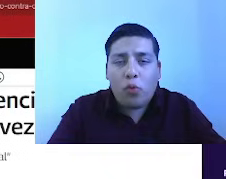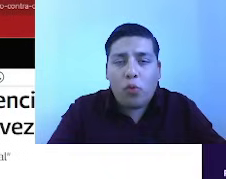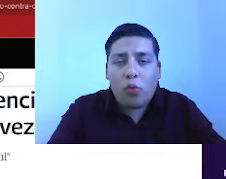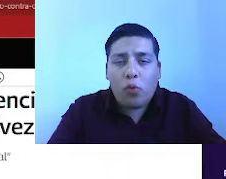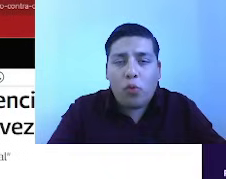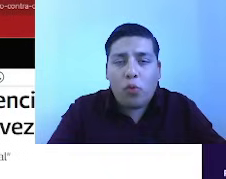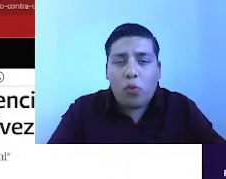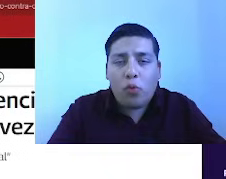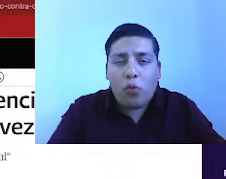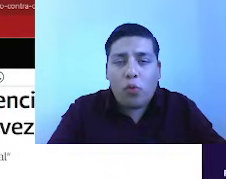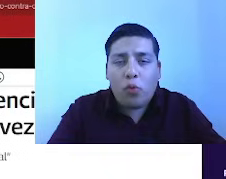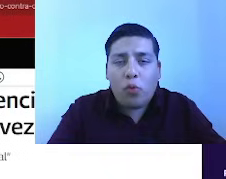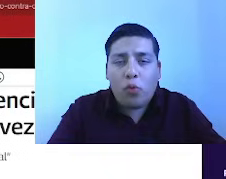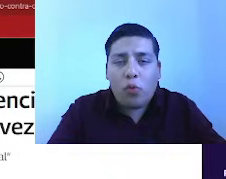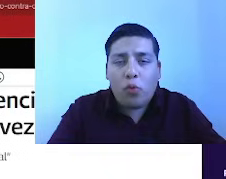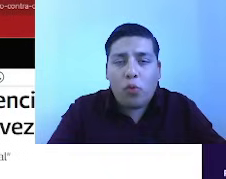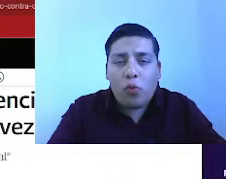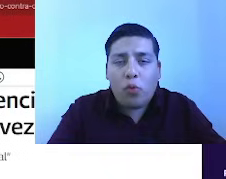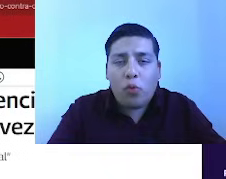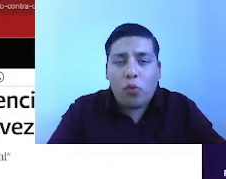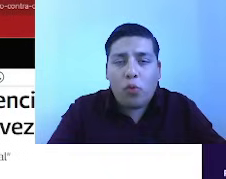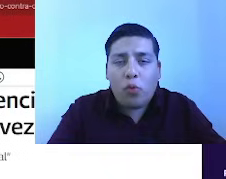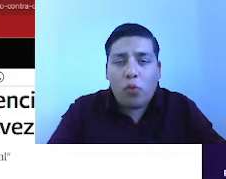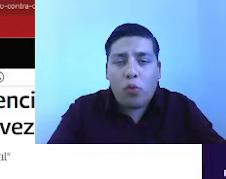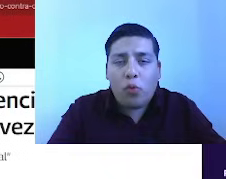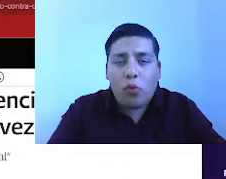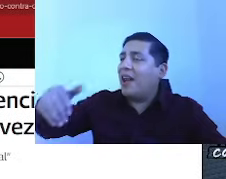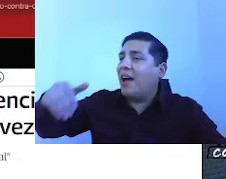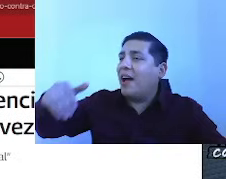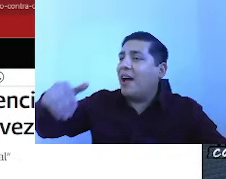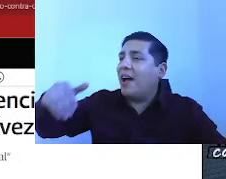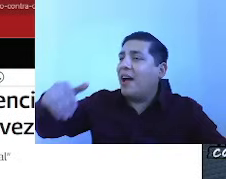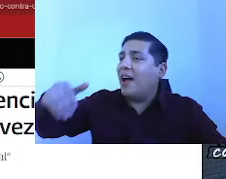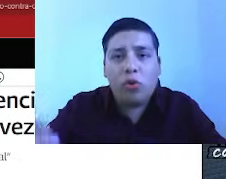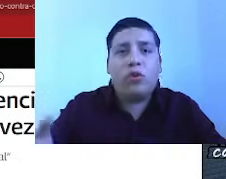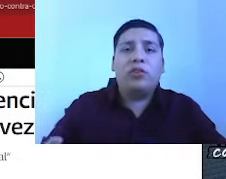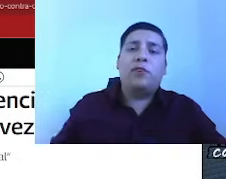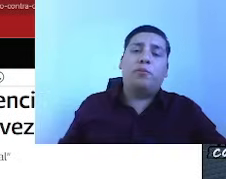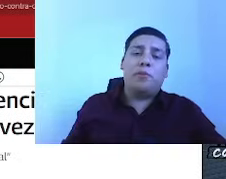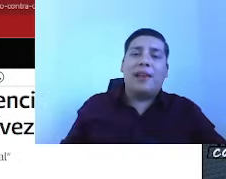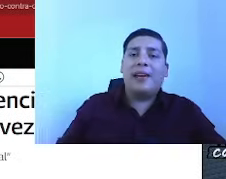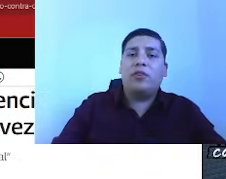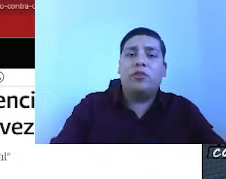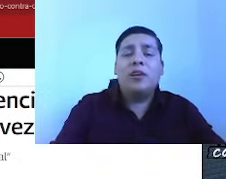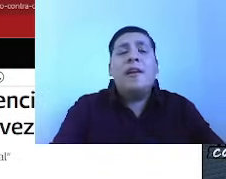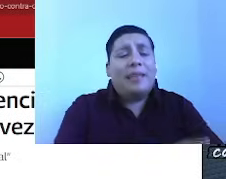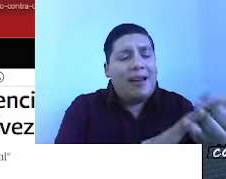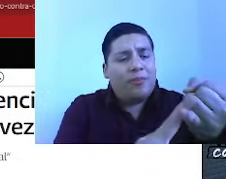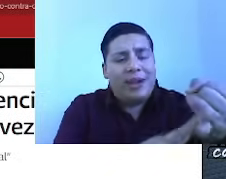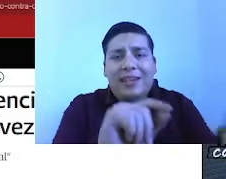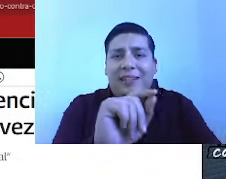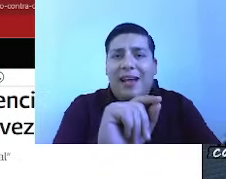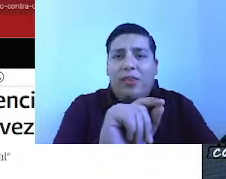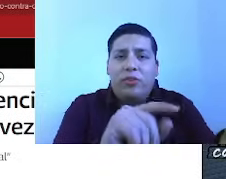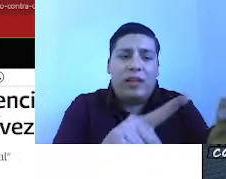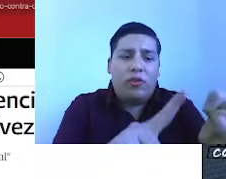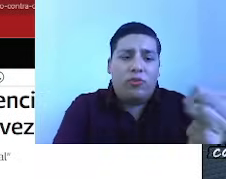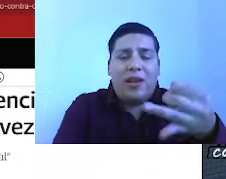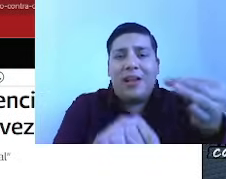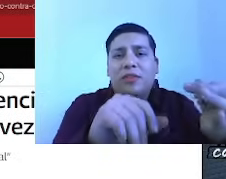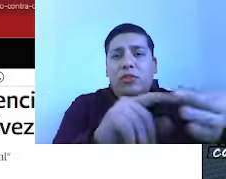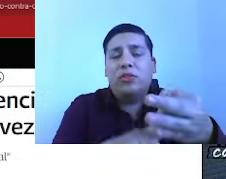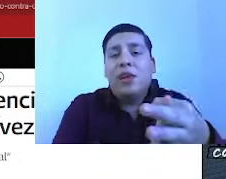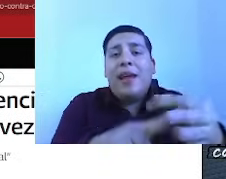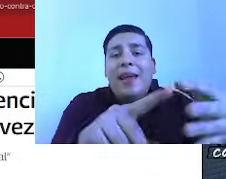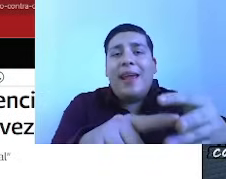cambiar por completo la impartición de justicia en México, echar abajo los lujos y los privilegios de los magistrados,